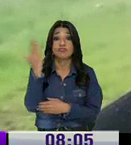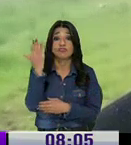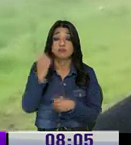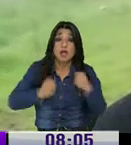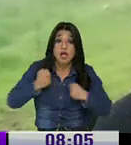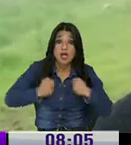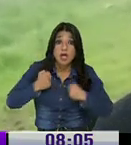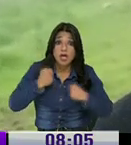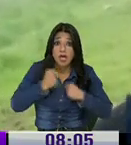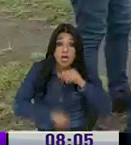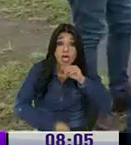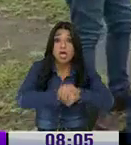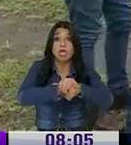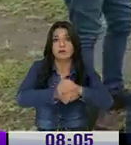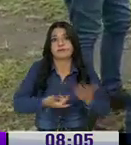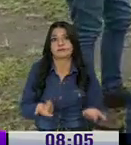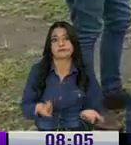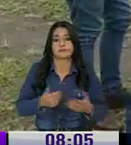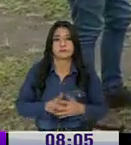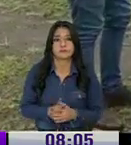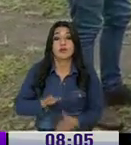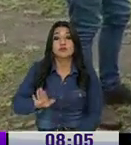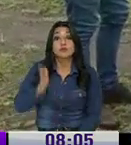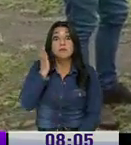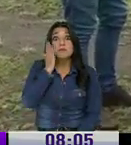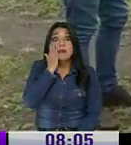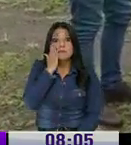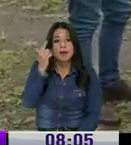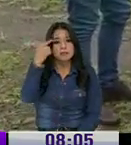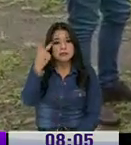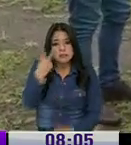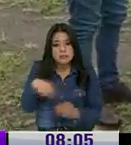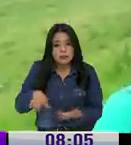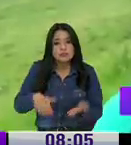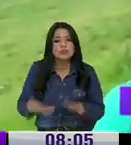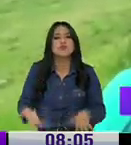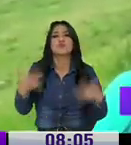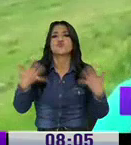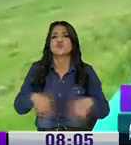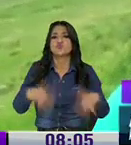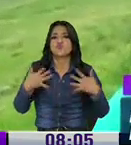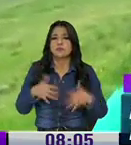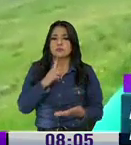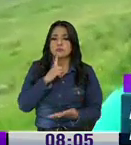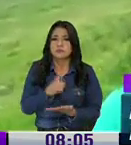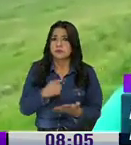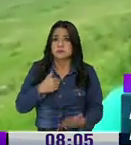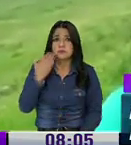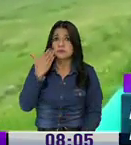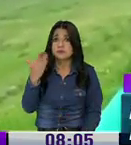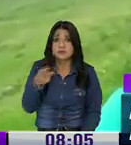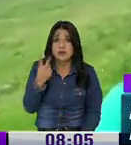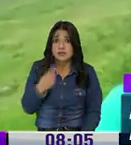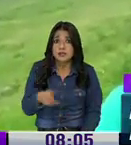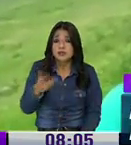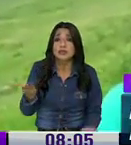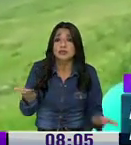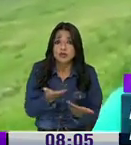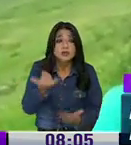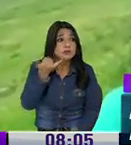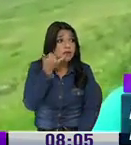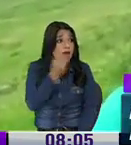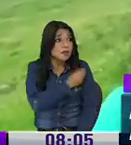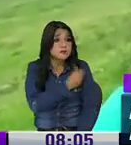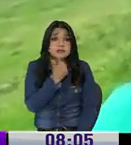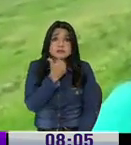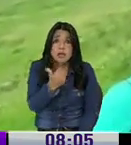corriendo por dentro montes. La madre de Joel pensó haber perdido a su querido hijo. y no nos sabíamos, nos llaman para avisar, nos